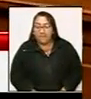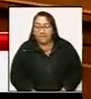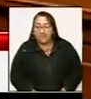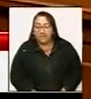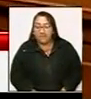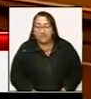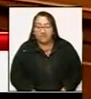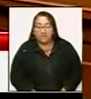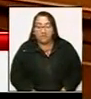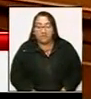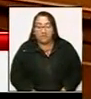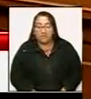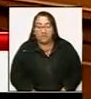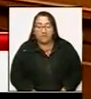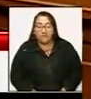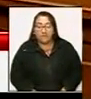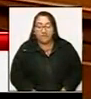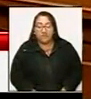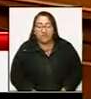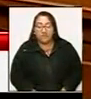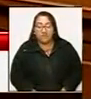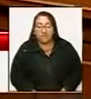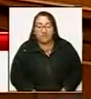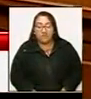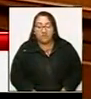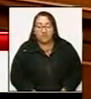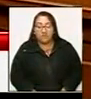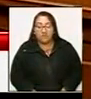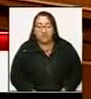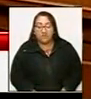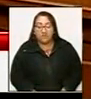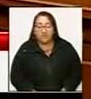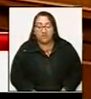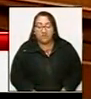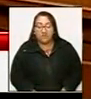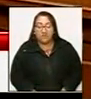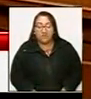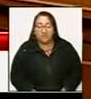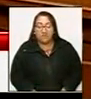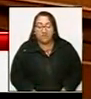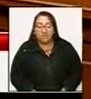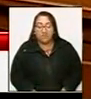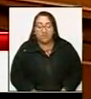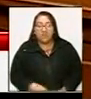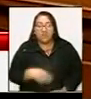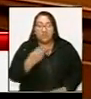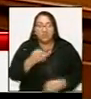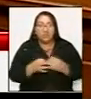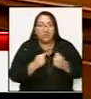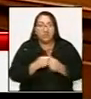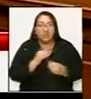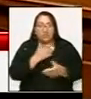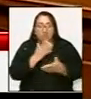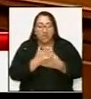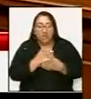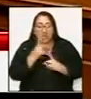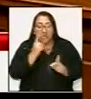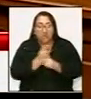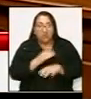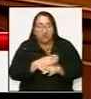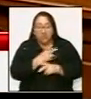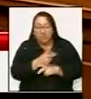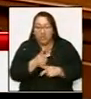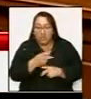comentar, presidente, un par de iniciativas gubernamentales para enfrentar el problema de la